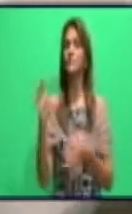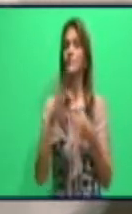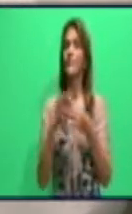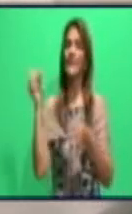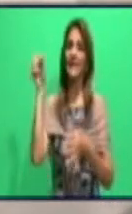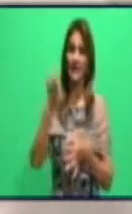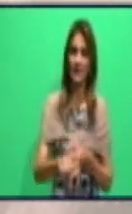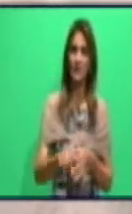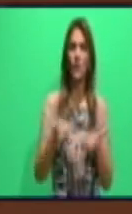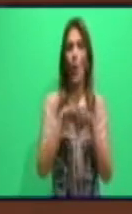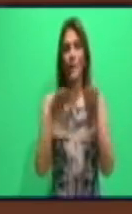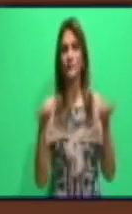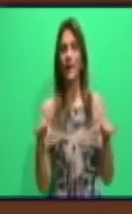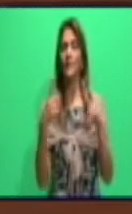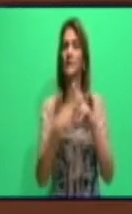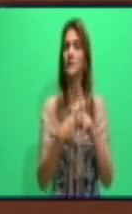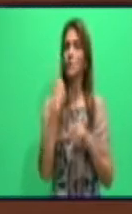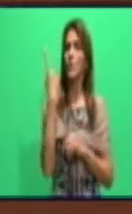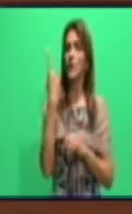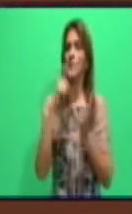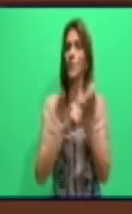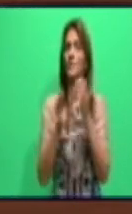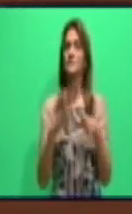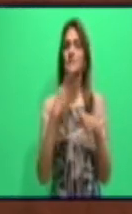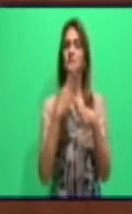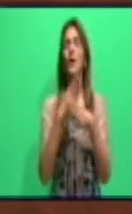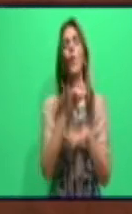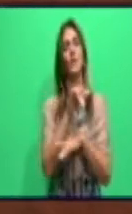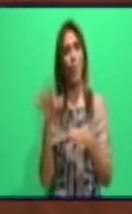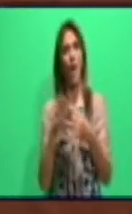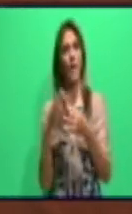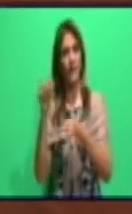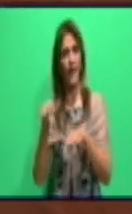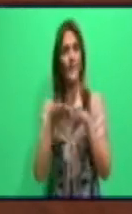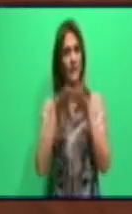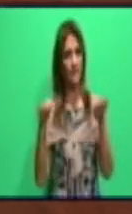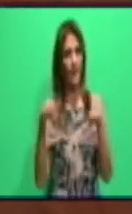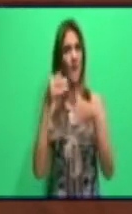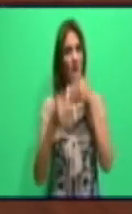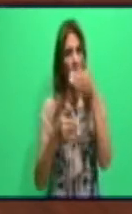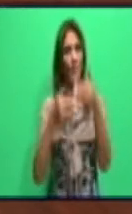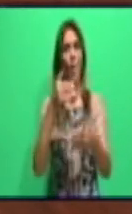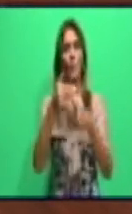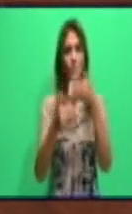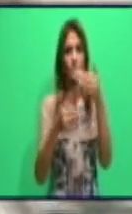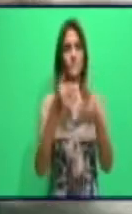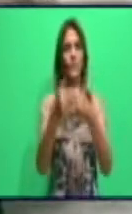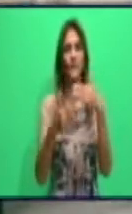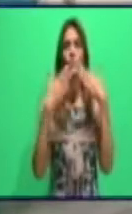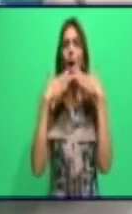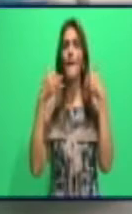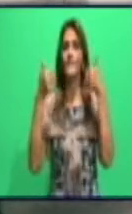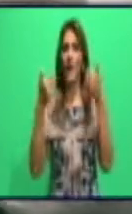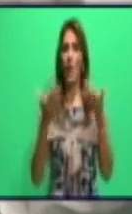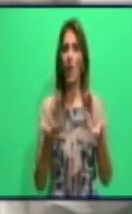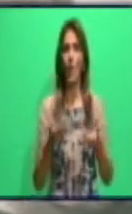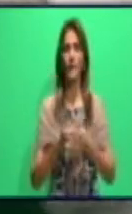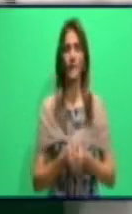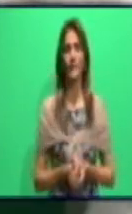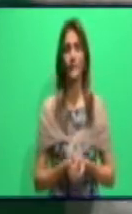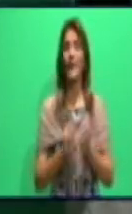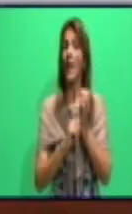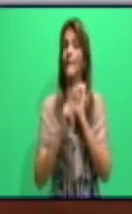que tenemos en Santiago, que está reportada grave, estable también, evolucionando hacia la mejoría. Hoy la